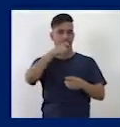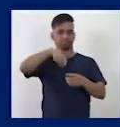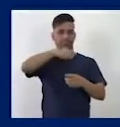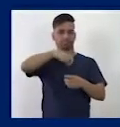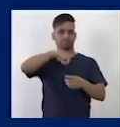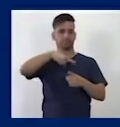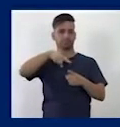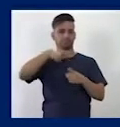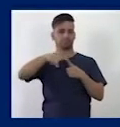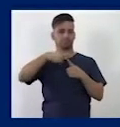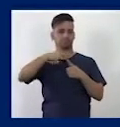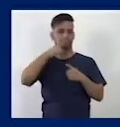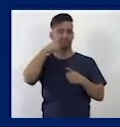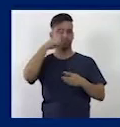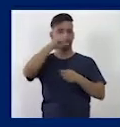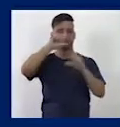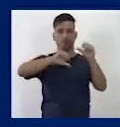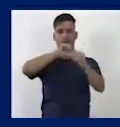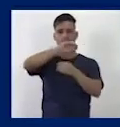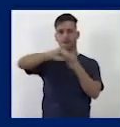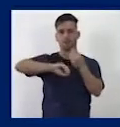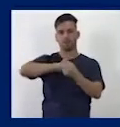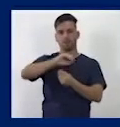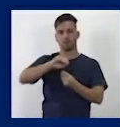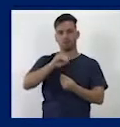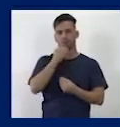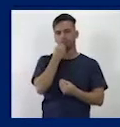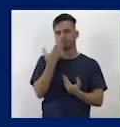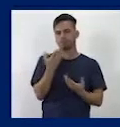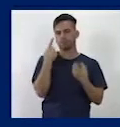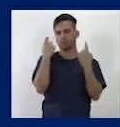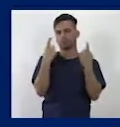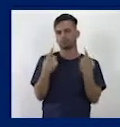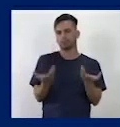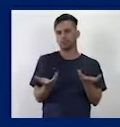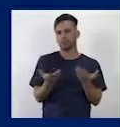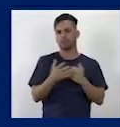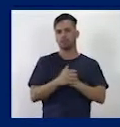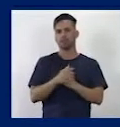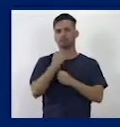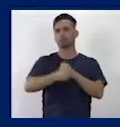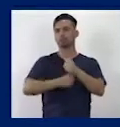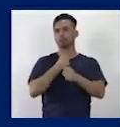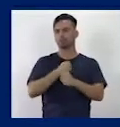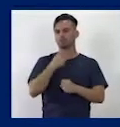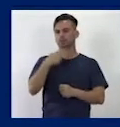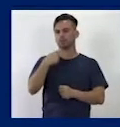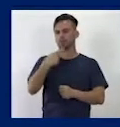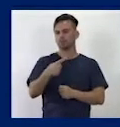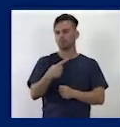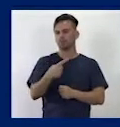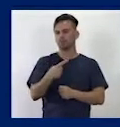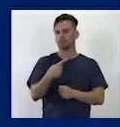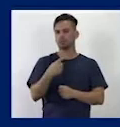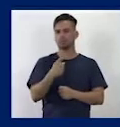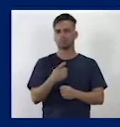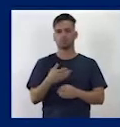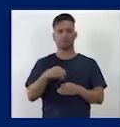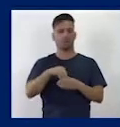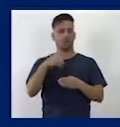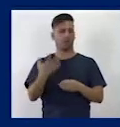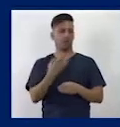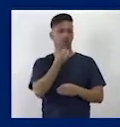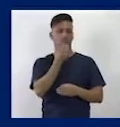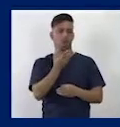ocurra la reacción química pero el cambio químico se necesita aplicar permanentemente un agente externo